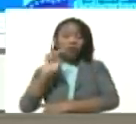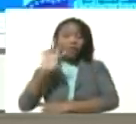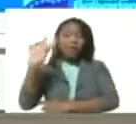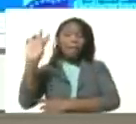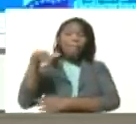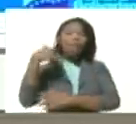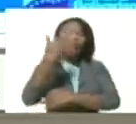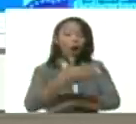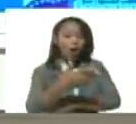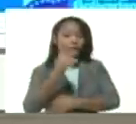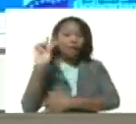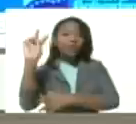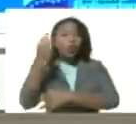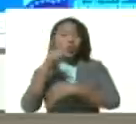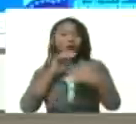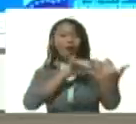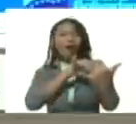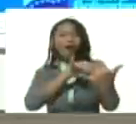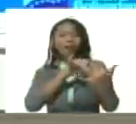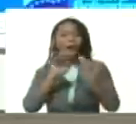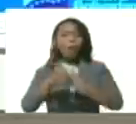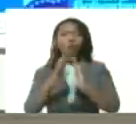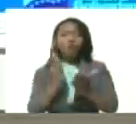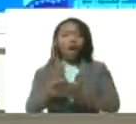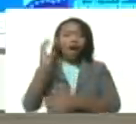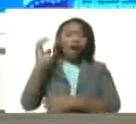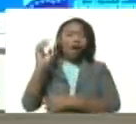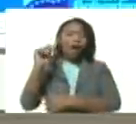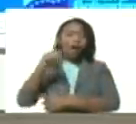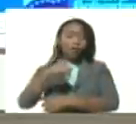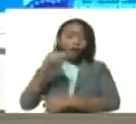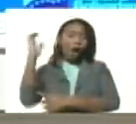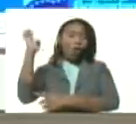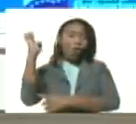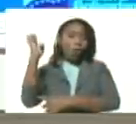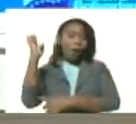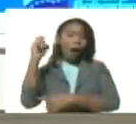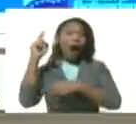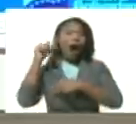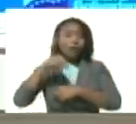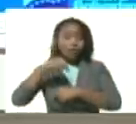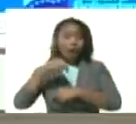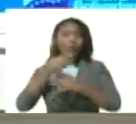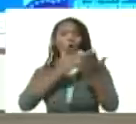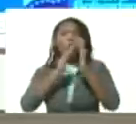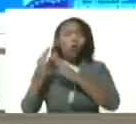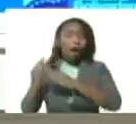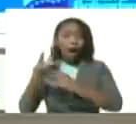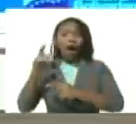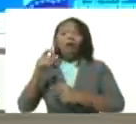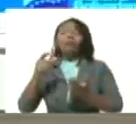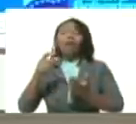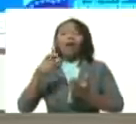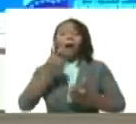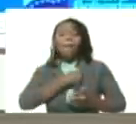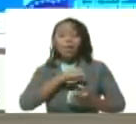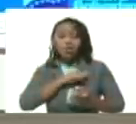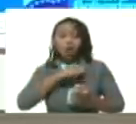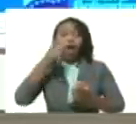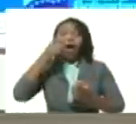Guerra Mundial de Europa vinieron a Venezuela. Aquí hay comunidad española, italiana, portuguesa.